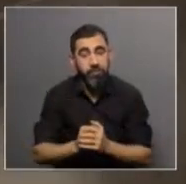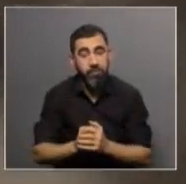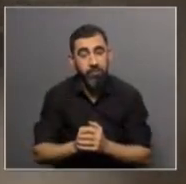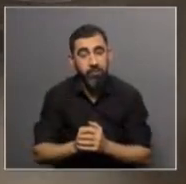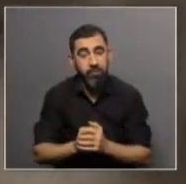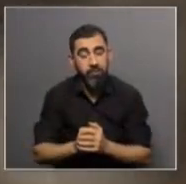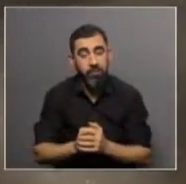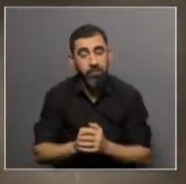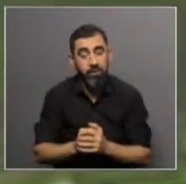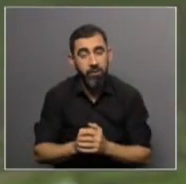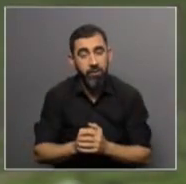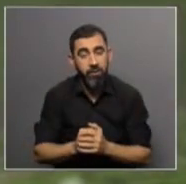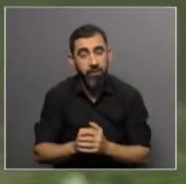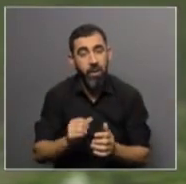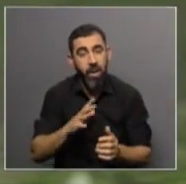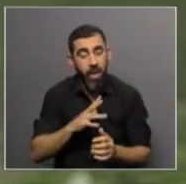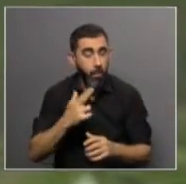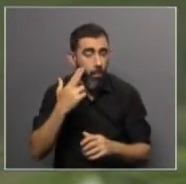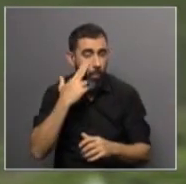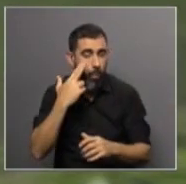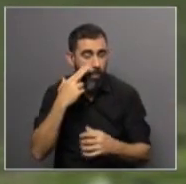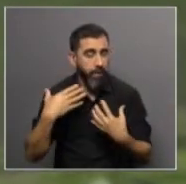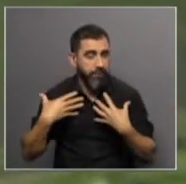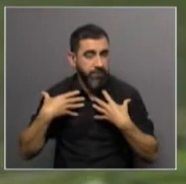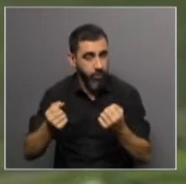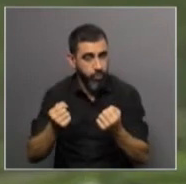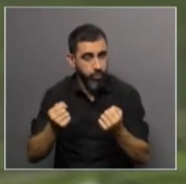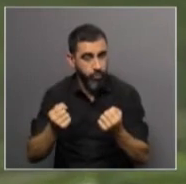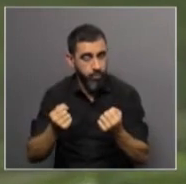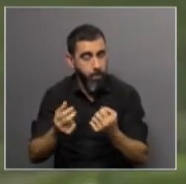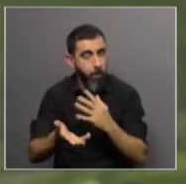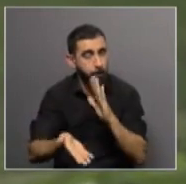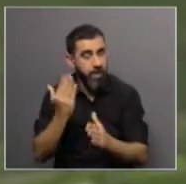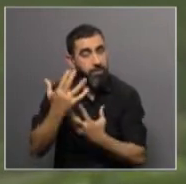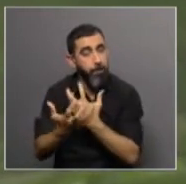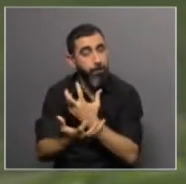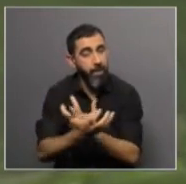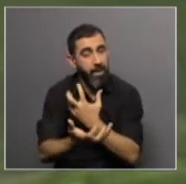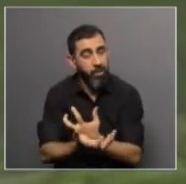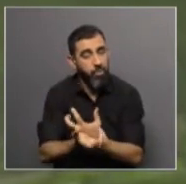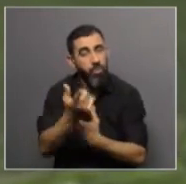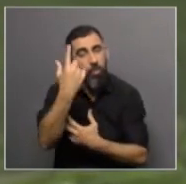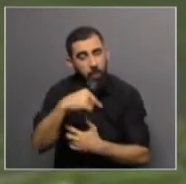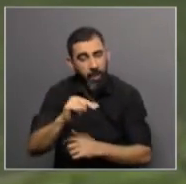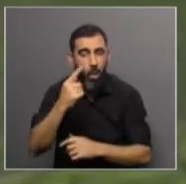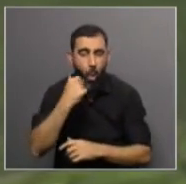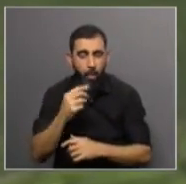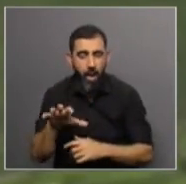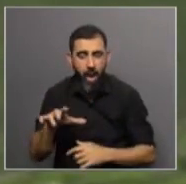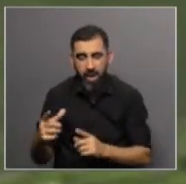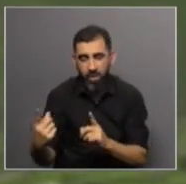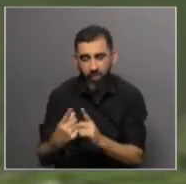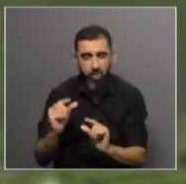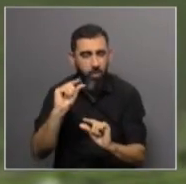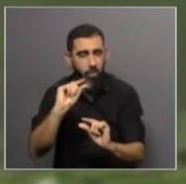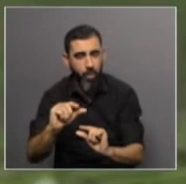produce como una reacción más nociva para el hombre, pero también los encuentros que hay entre hombre y araña son muy